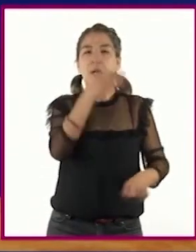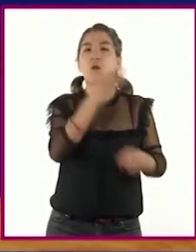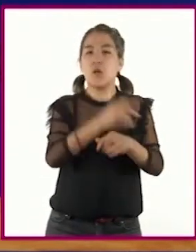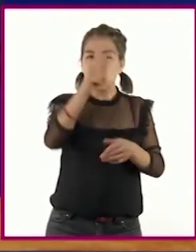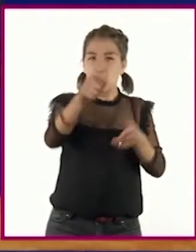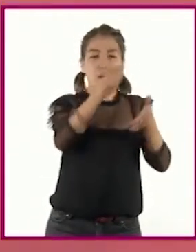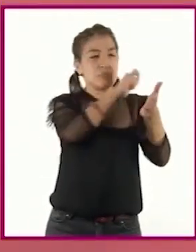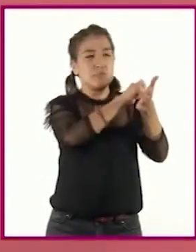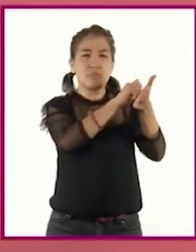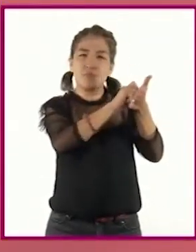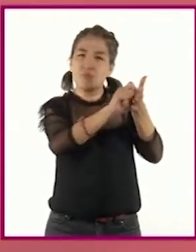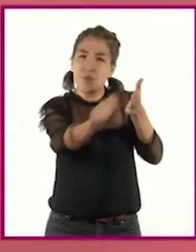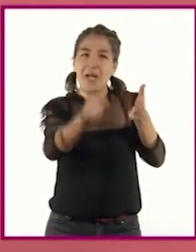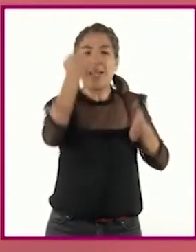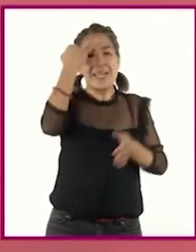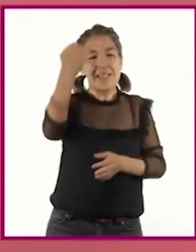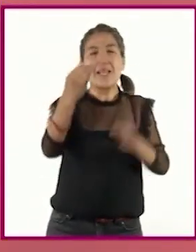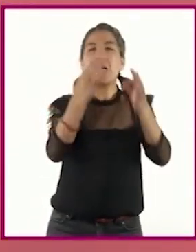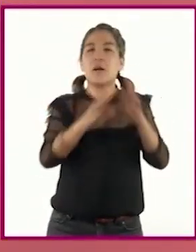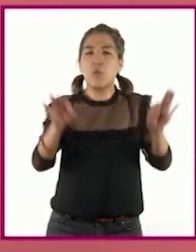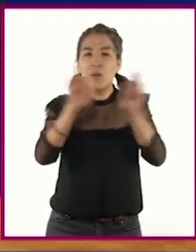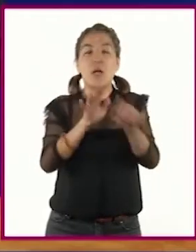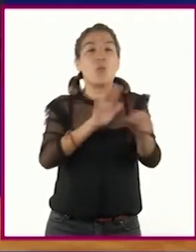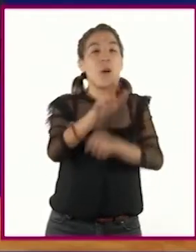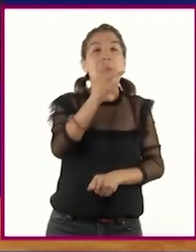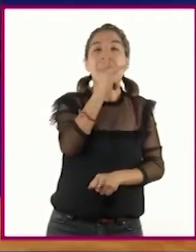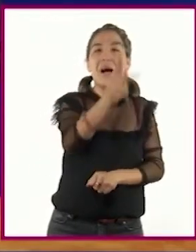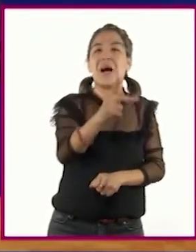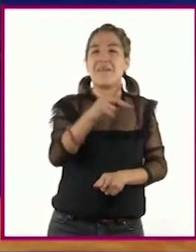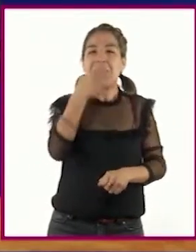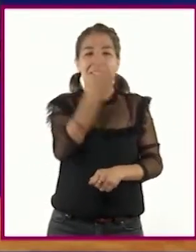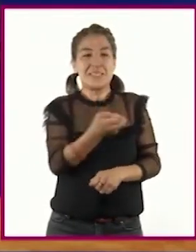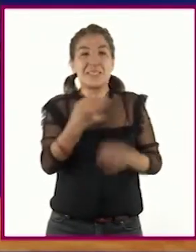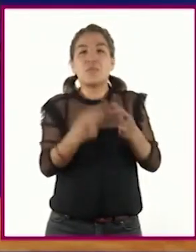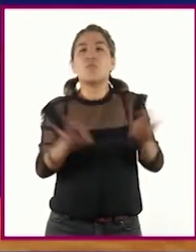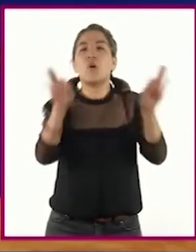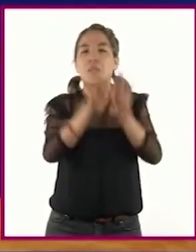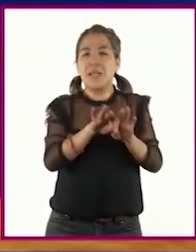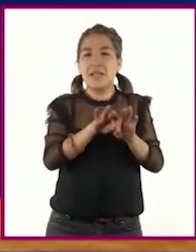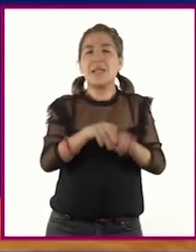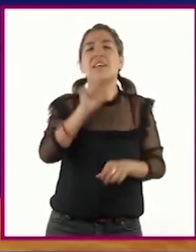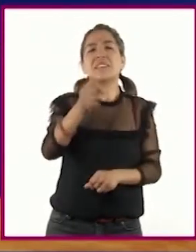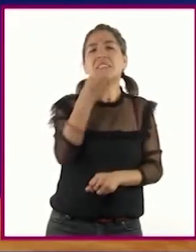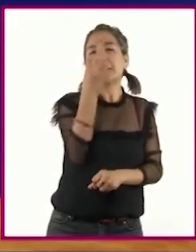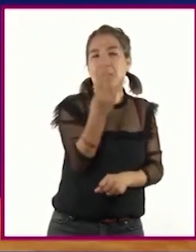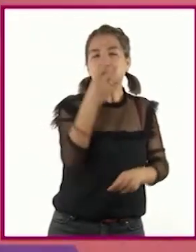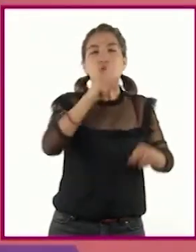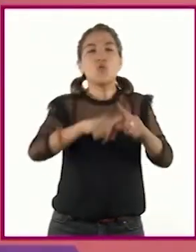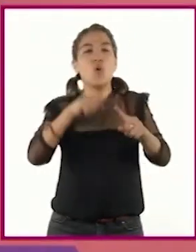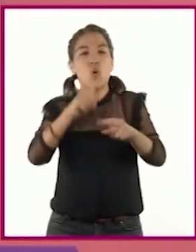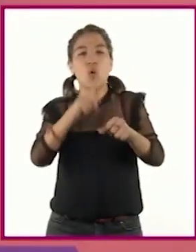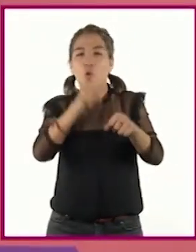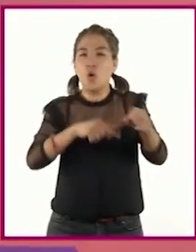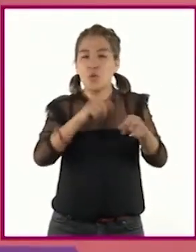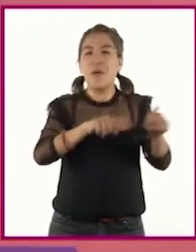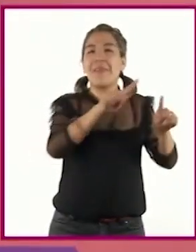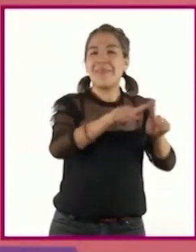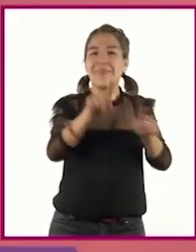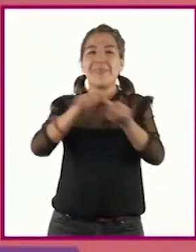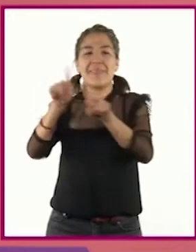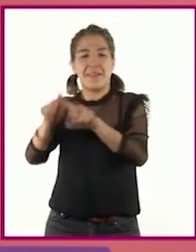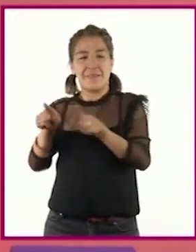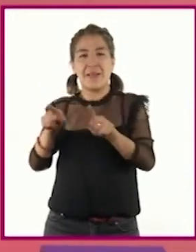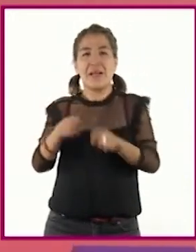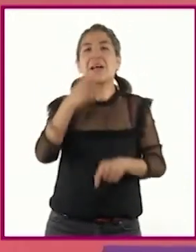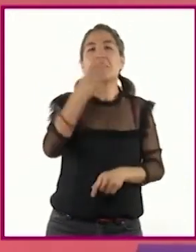método. Subrayen las ideas y palabras clave por lo menos con 3 colores diferentes. Supongo que tendría